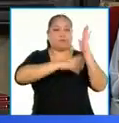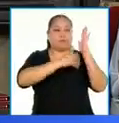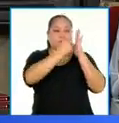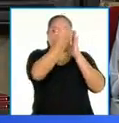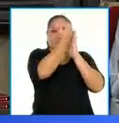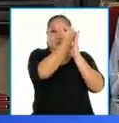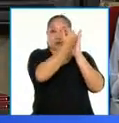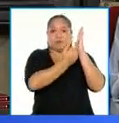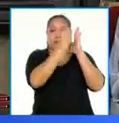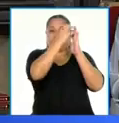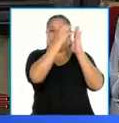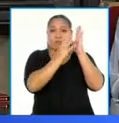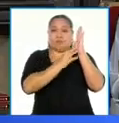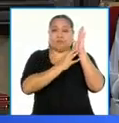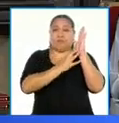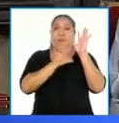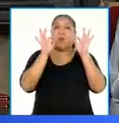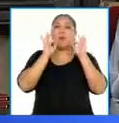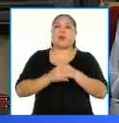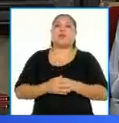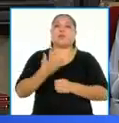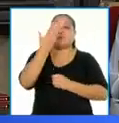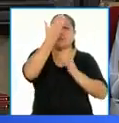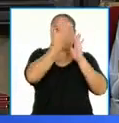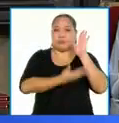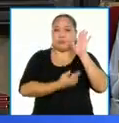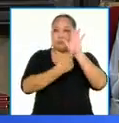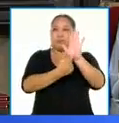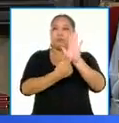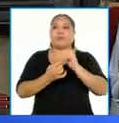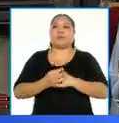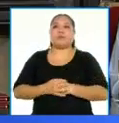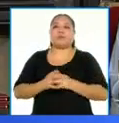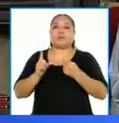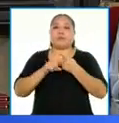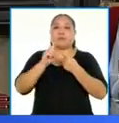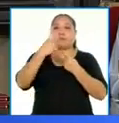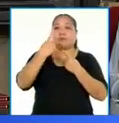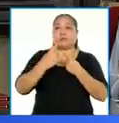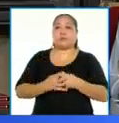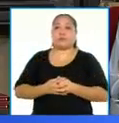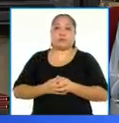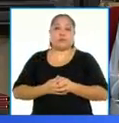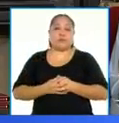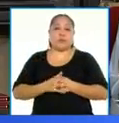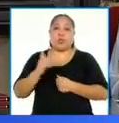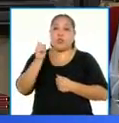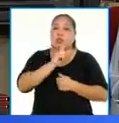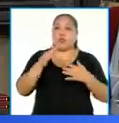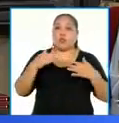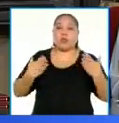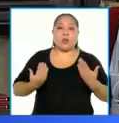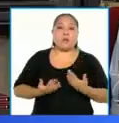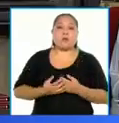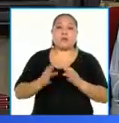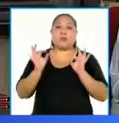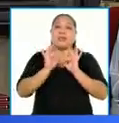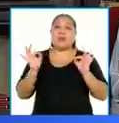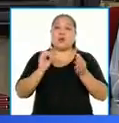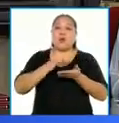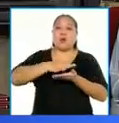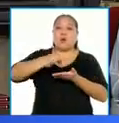relación a la COVID-19 sería, por tanto, el siguiente. Primero, no tenemos ninguna